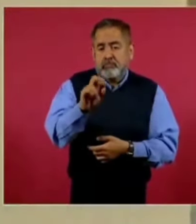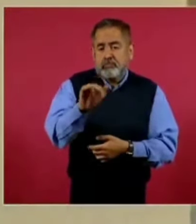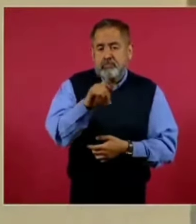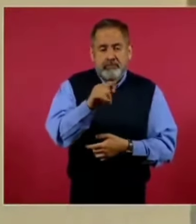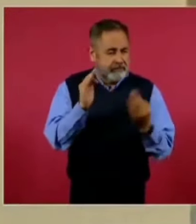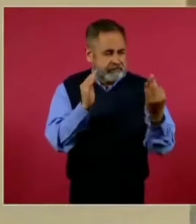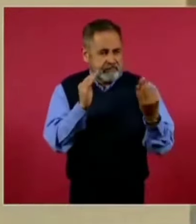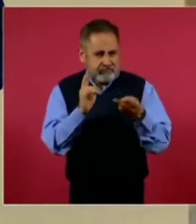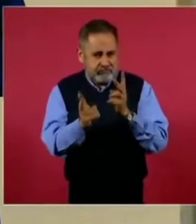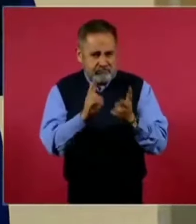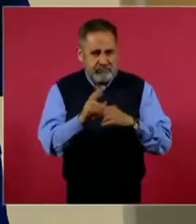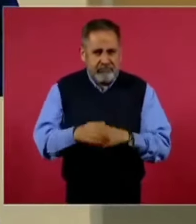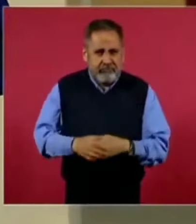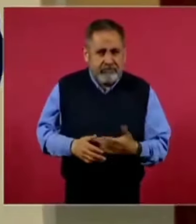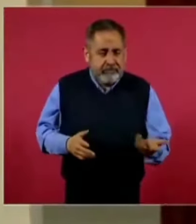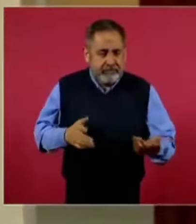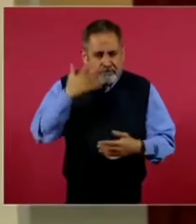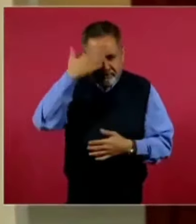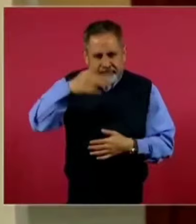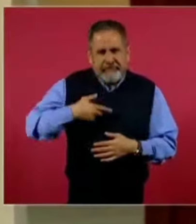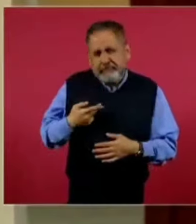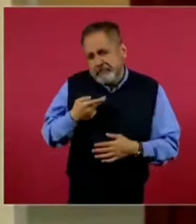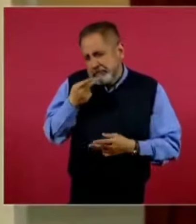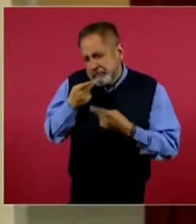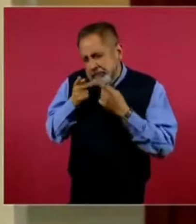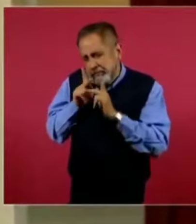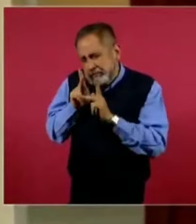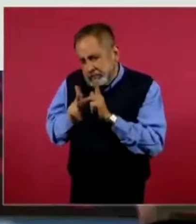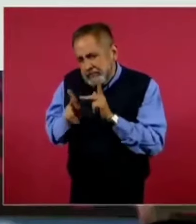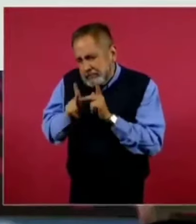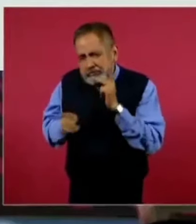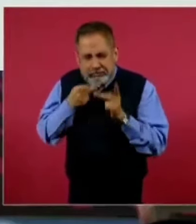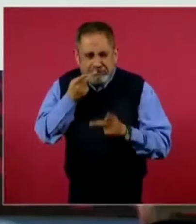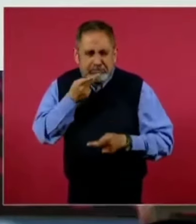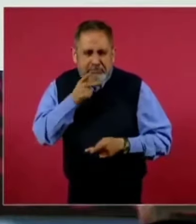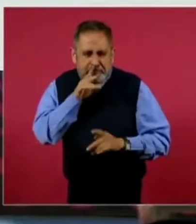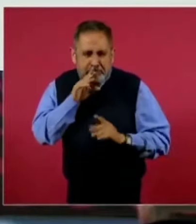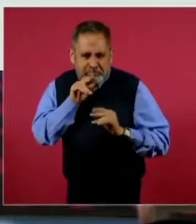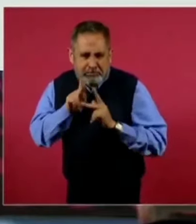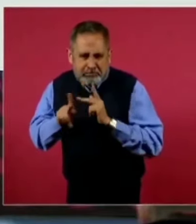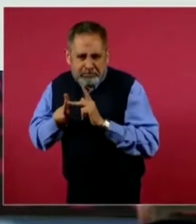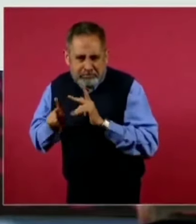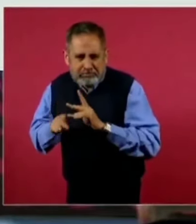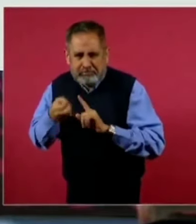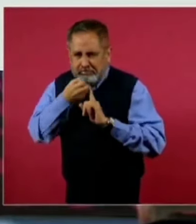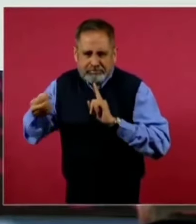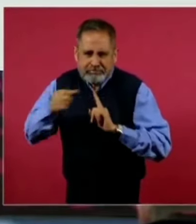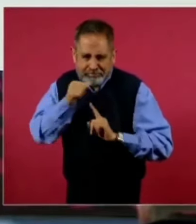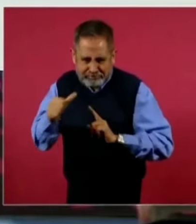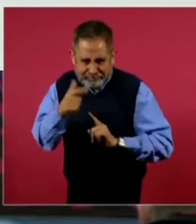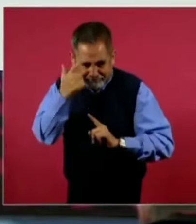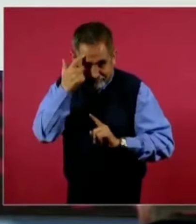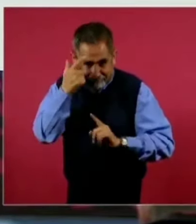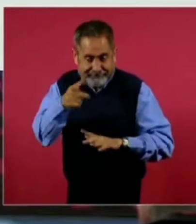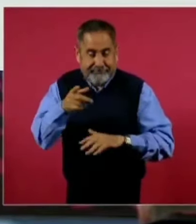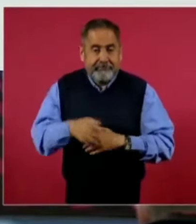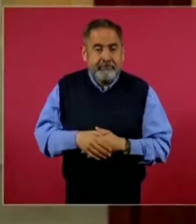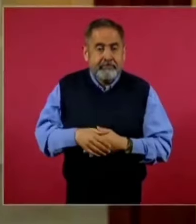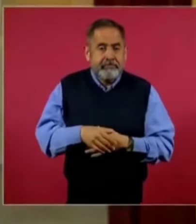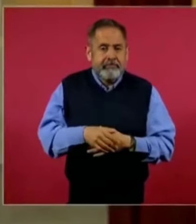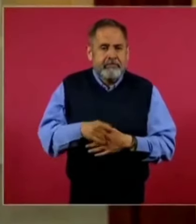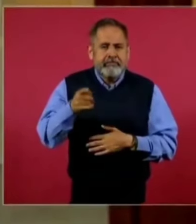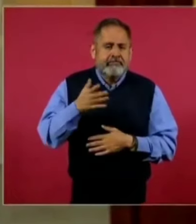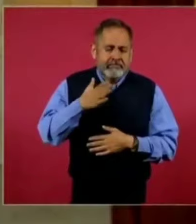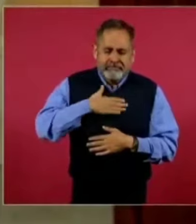Ya ven que yo tartamudeo y ni siquiera hablo de corrido, pero tengo mi